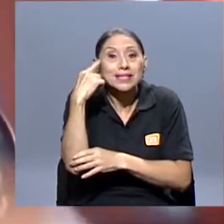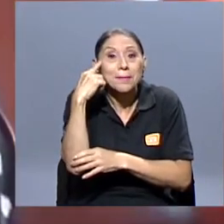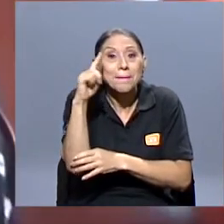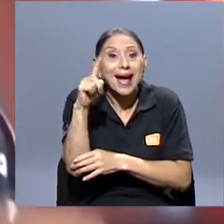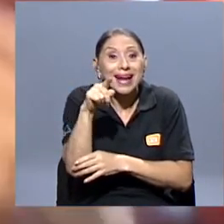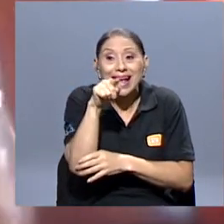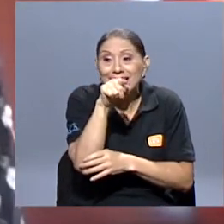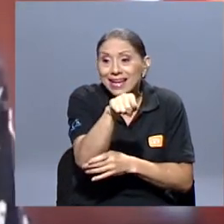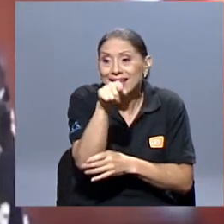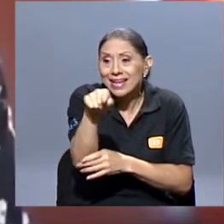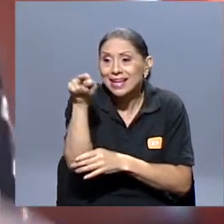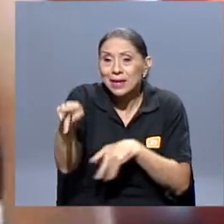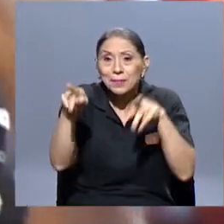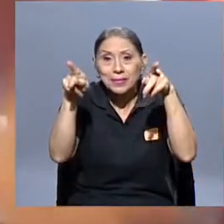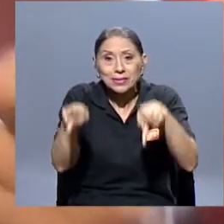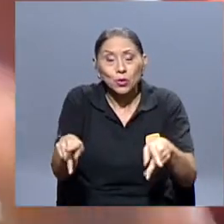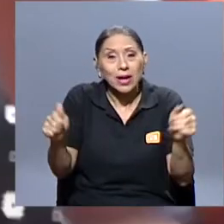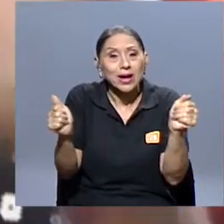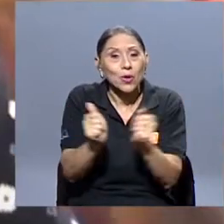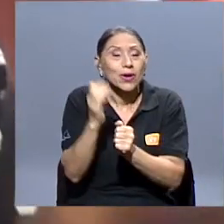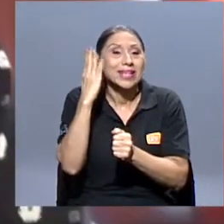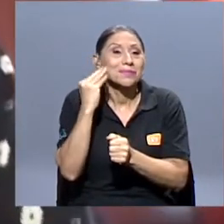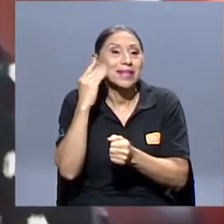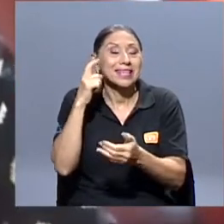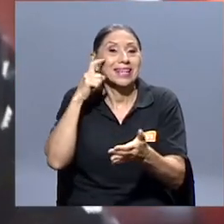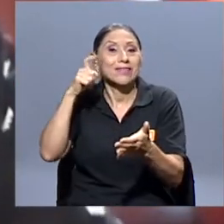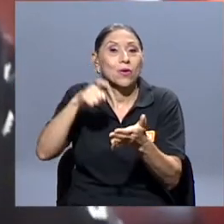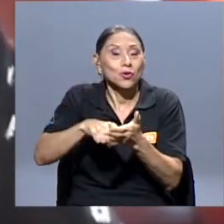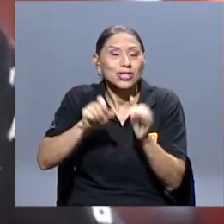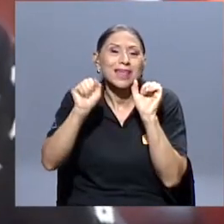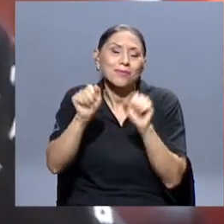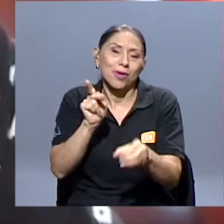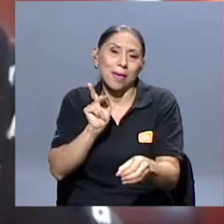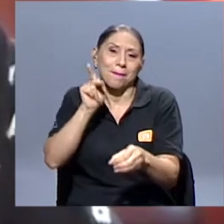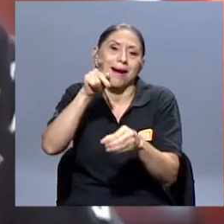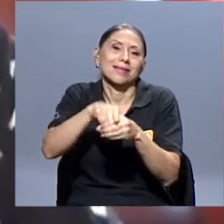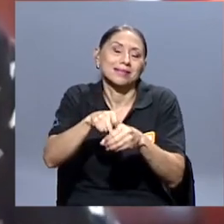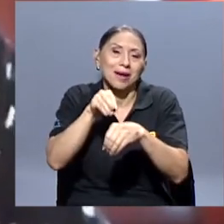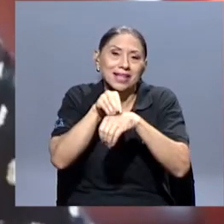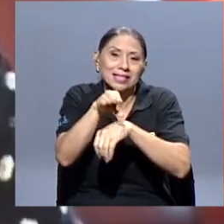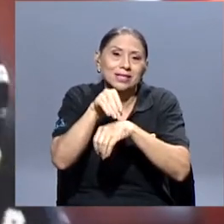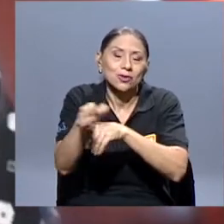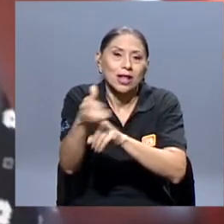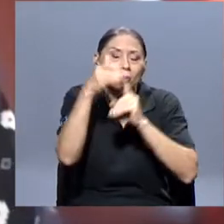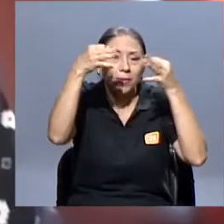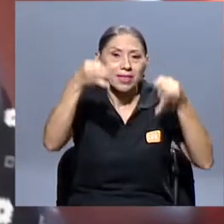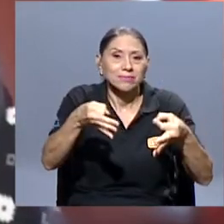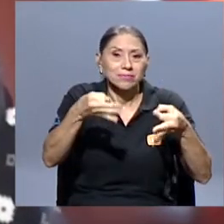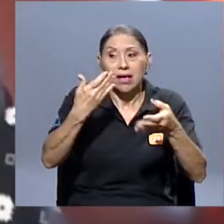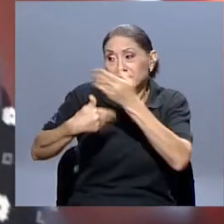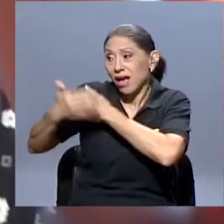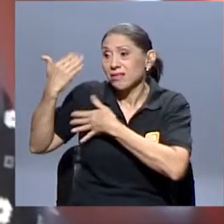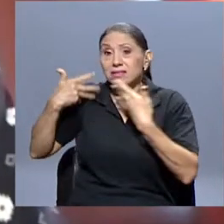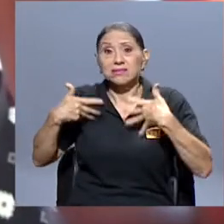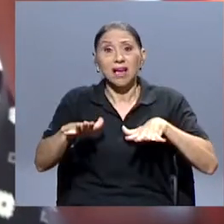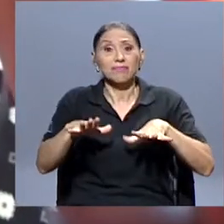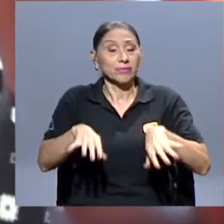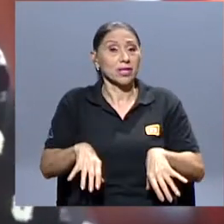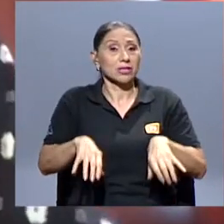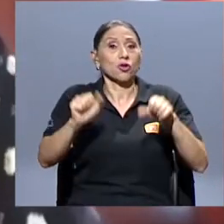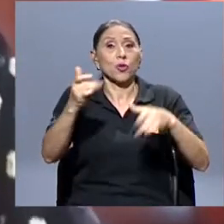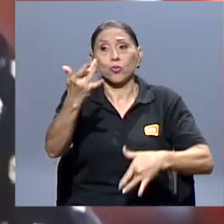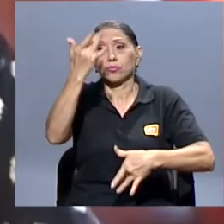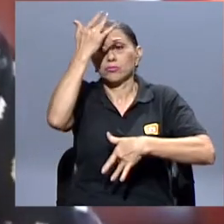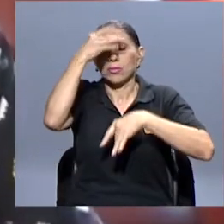con experiencia reconocida pueda participar y asesorar la toma de decisiones. Qué pena eso. Se asumió la epidemia de una forma